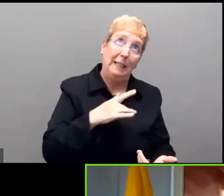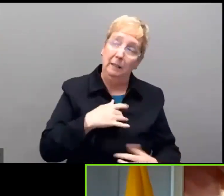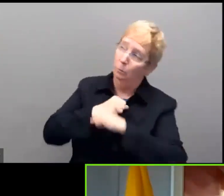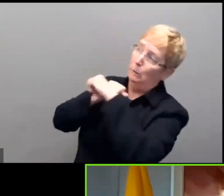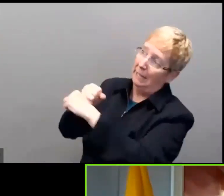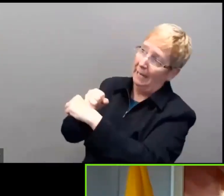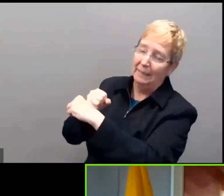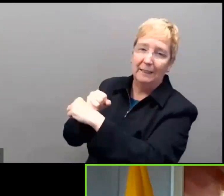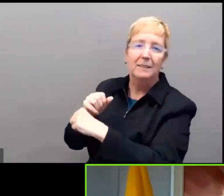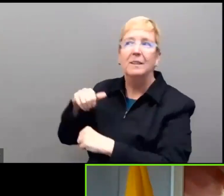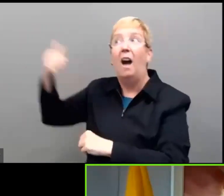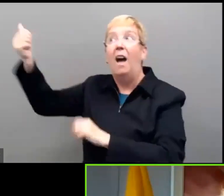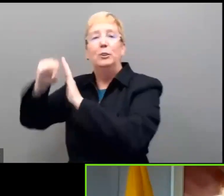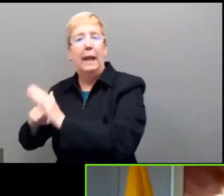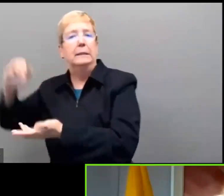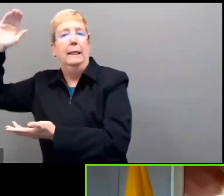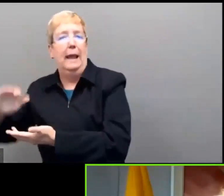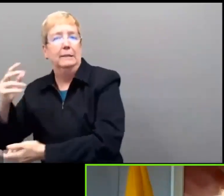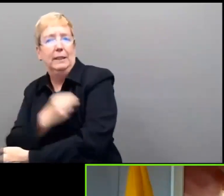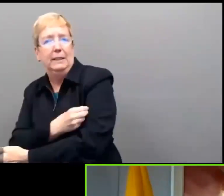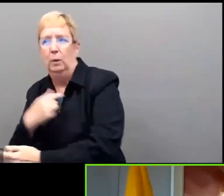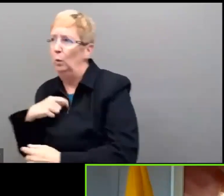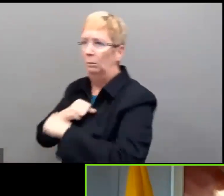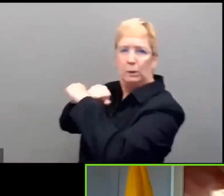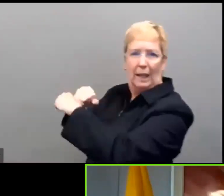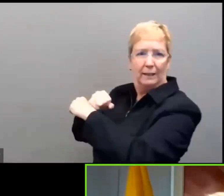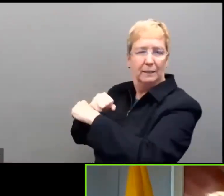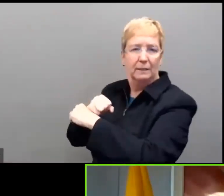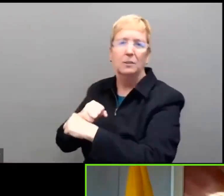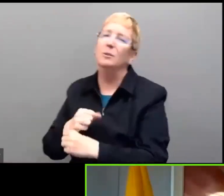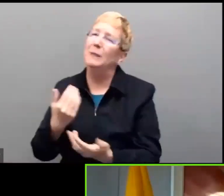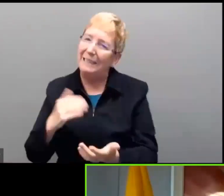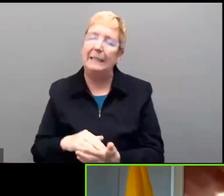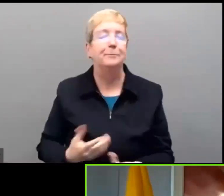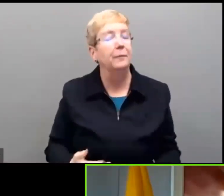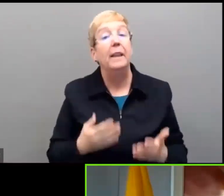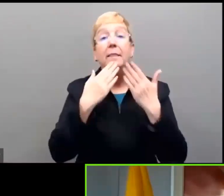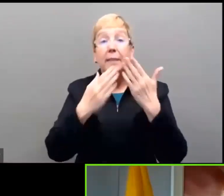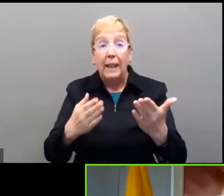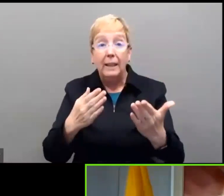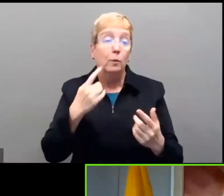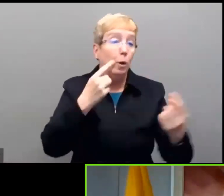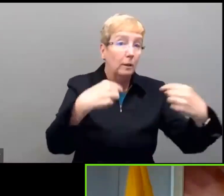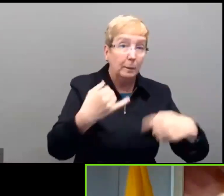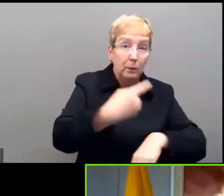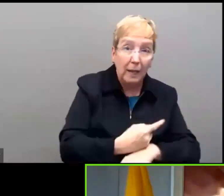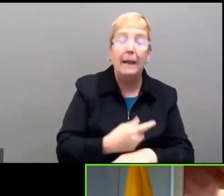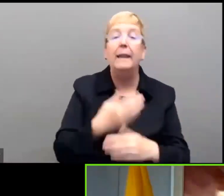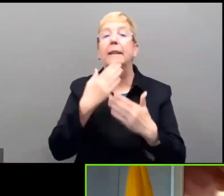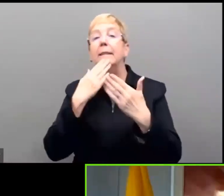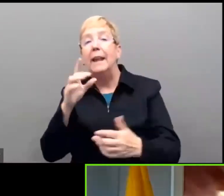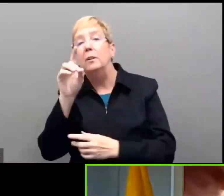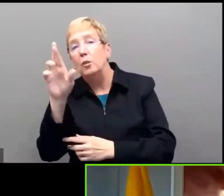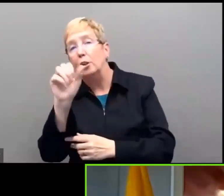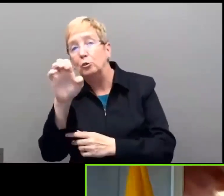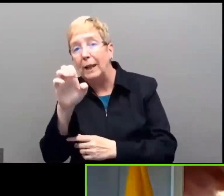posible para evitarlo y estamos guiando con ejemplo. Les agradezco a ustedes, a sus familias. Hay más trabajo